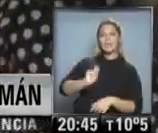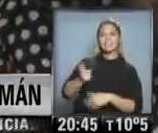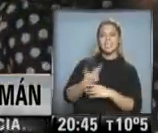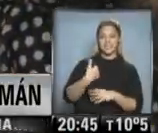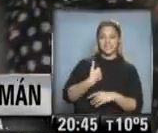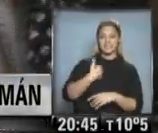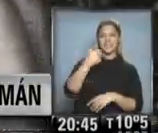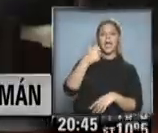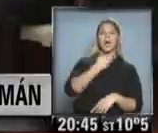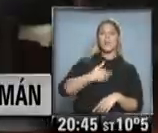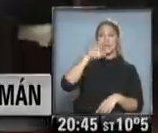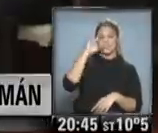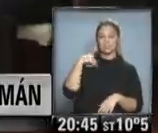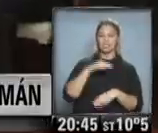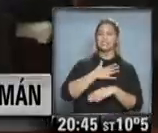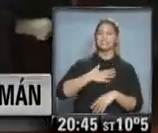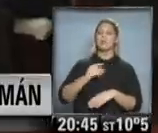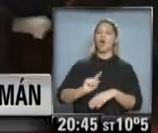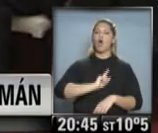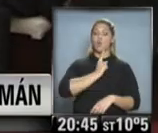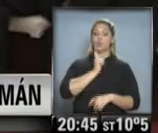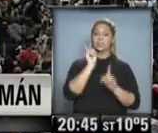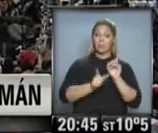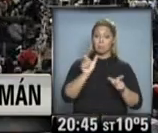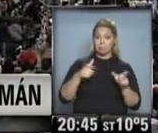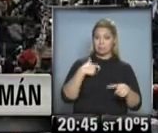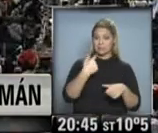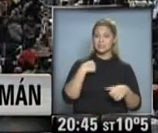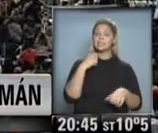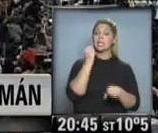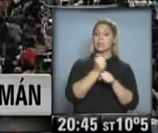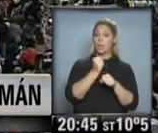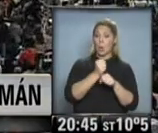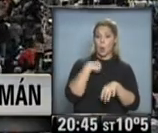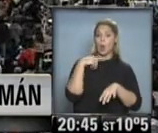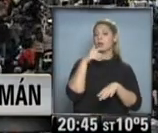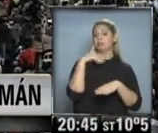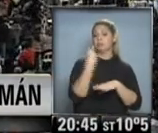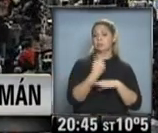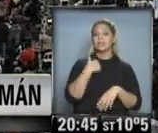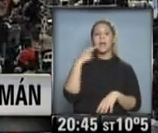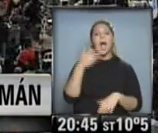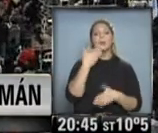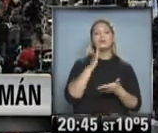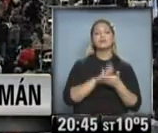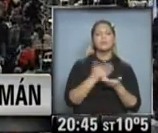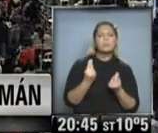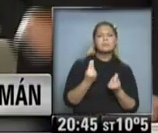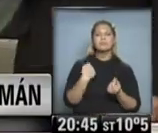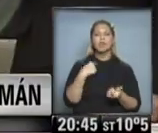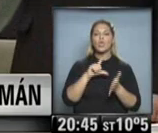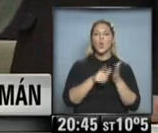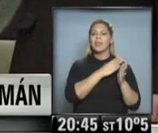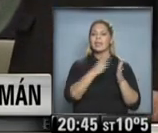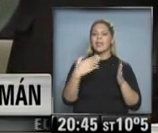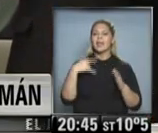Un orgullo por la Presidenta. Funcionarios del Gabinete Nacional se refirieron al acto patrio e hicieron un balance de los 10 años de gestión